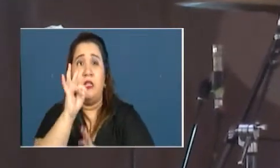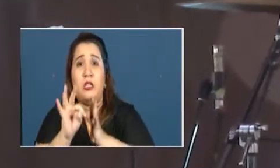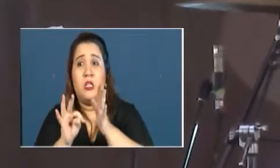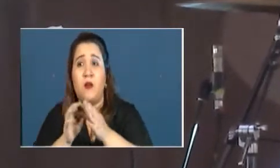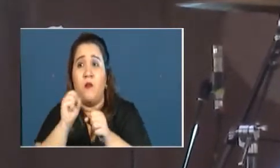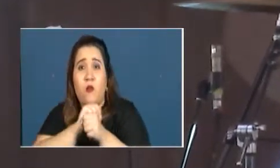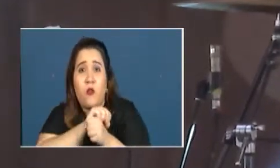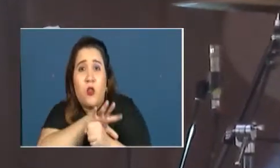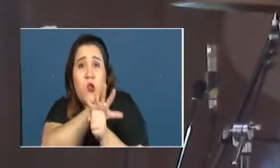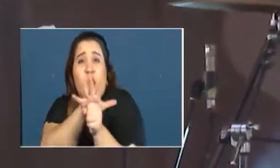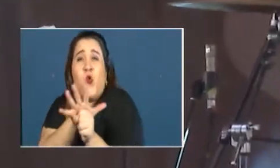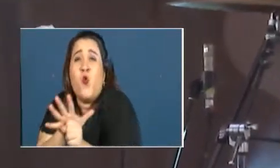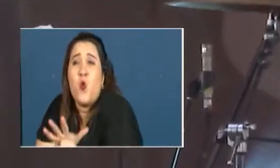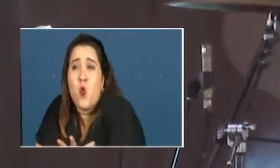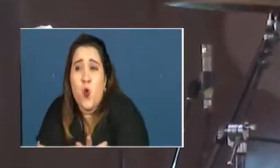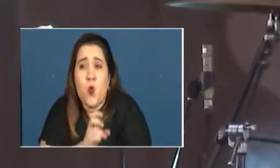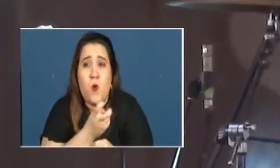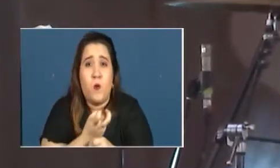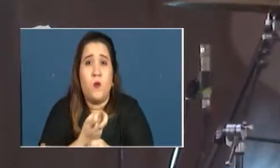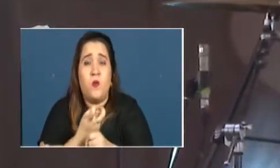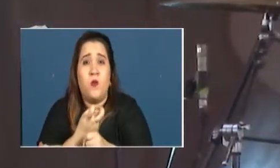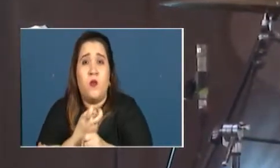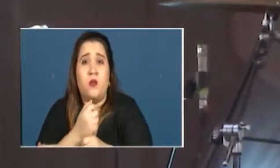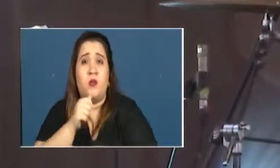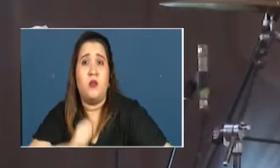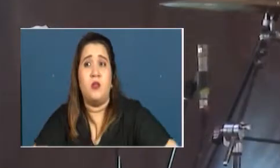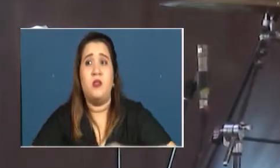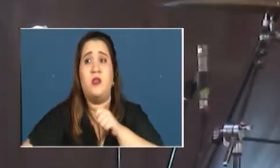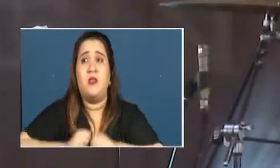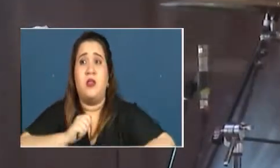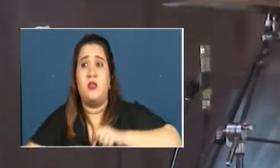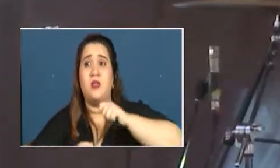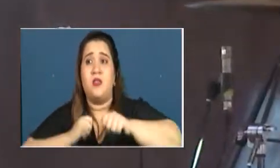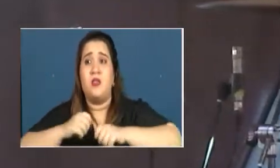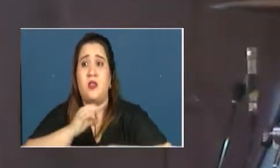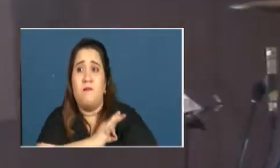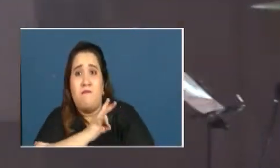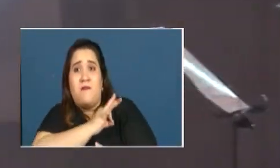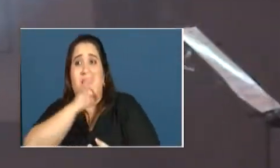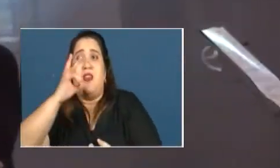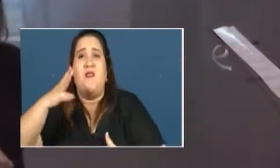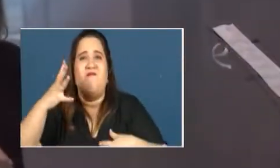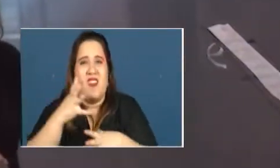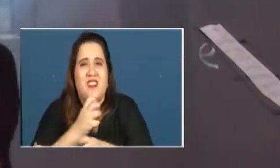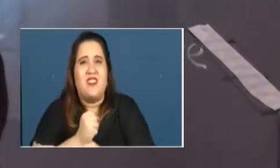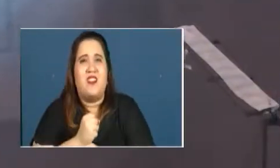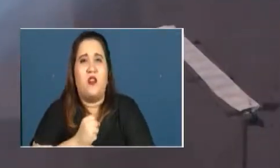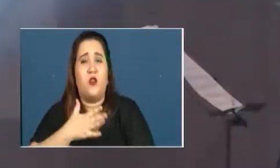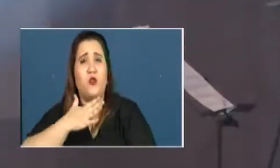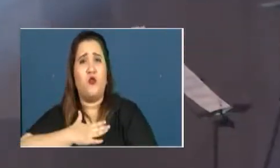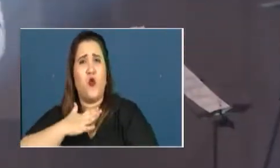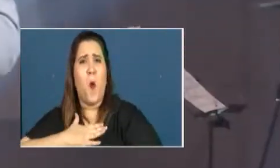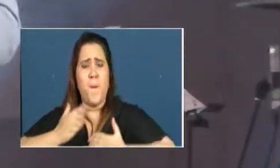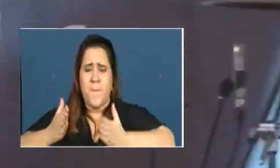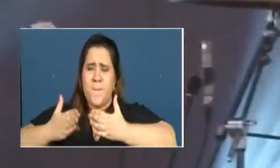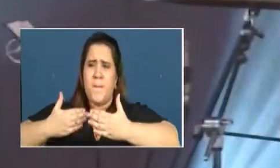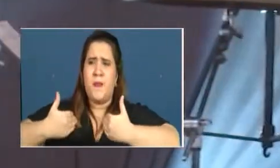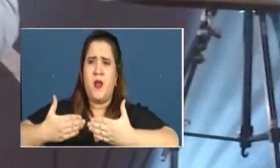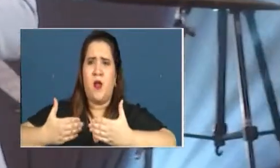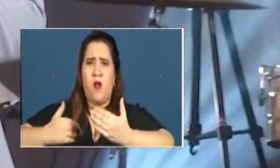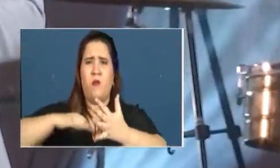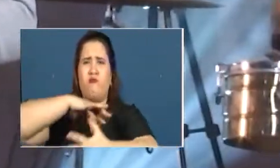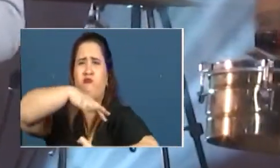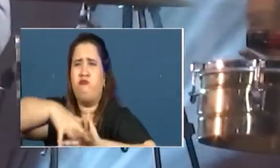y de pandemia, de salsa mi alma se empeña. Soy Panamá, mezcla